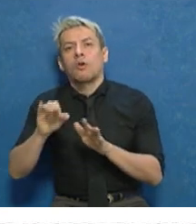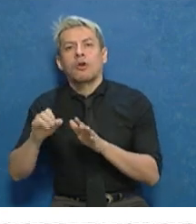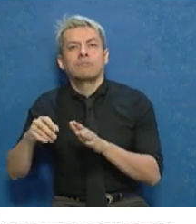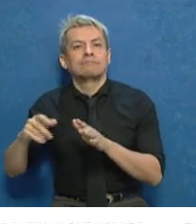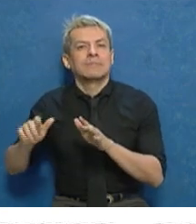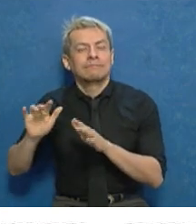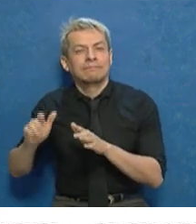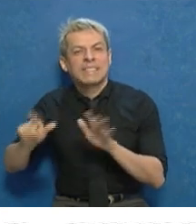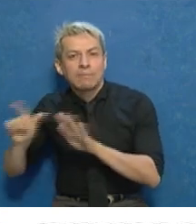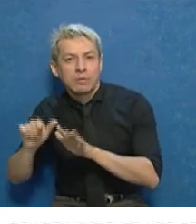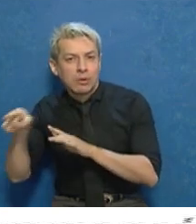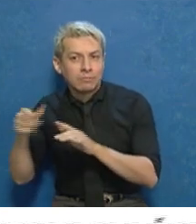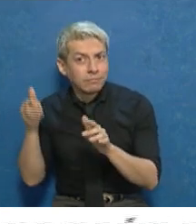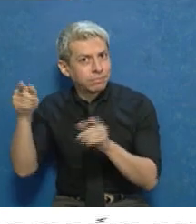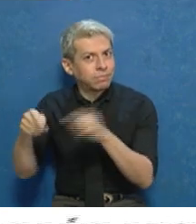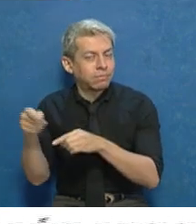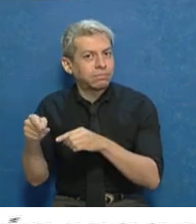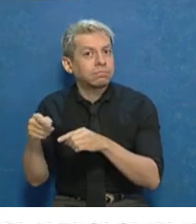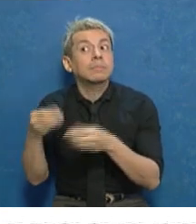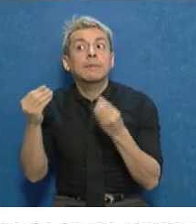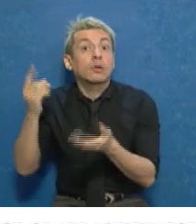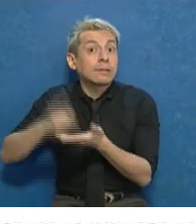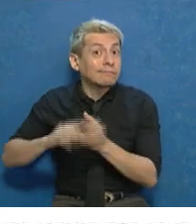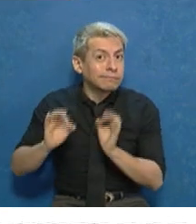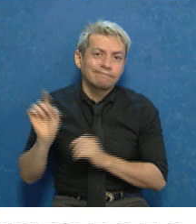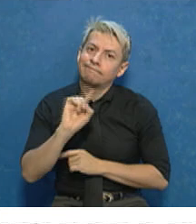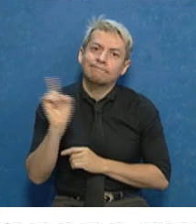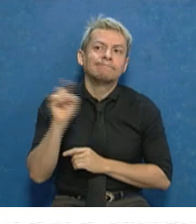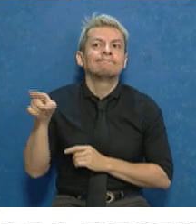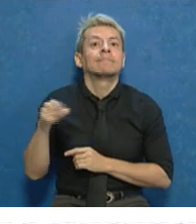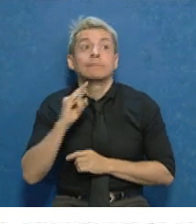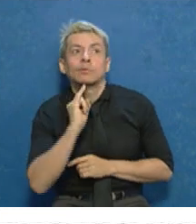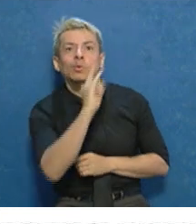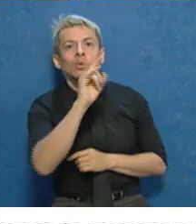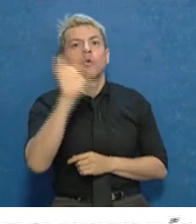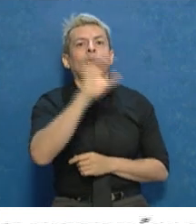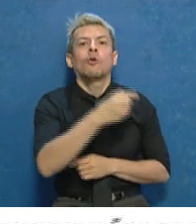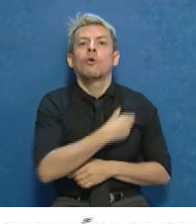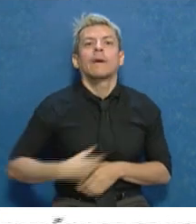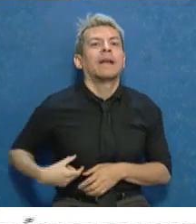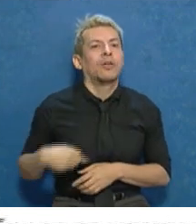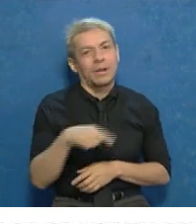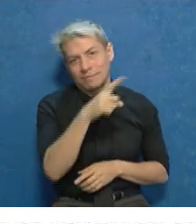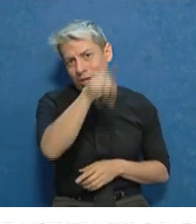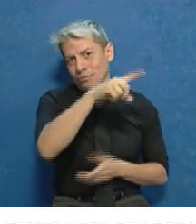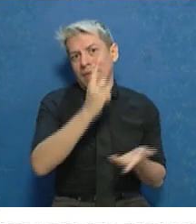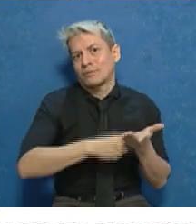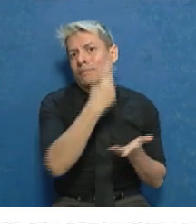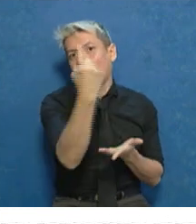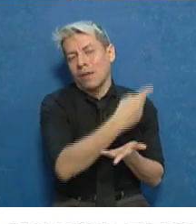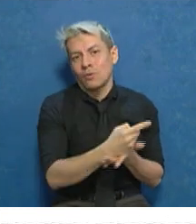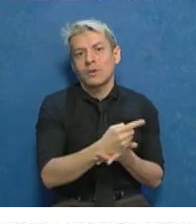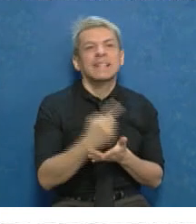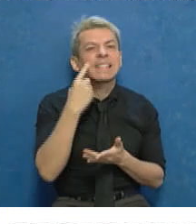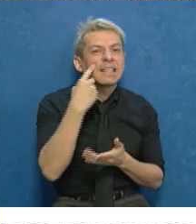de definición a nivel nacional, sino que se dejó en manos de los gobernadores y con consulta de los intendentes. ¿Y siguen las reuniones,